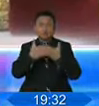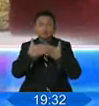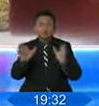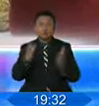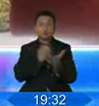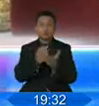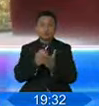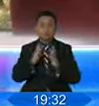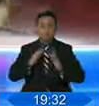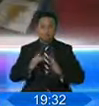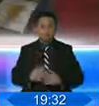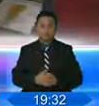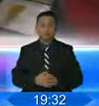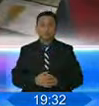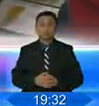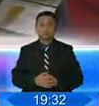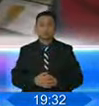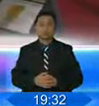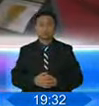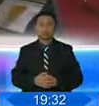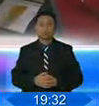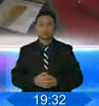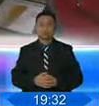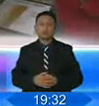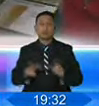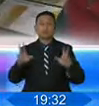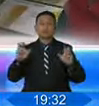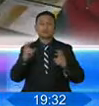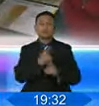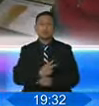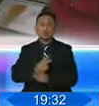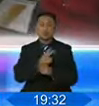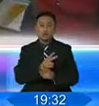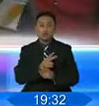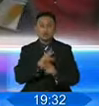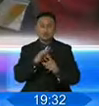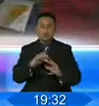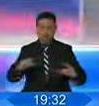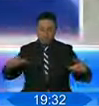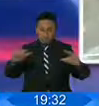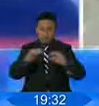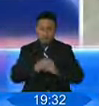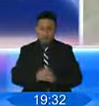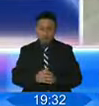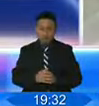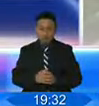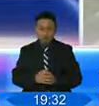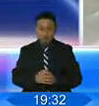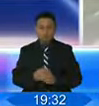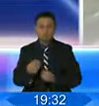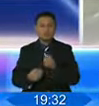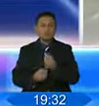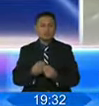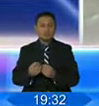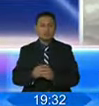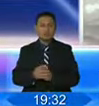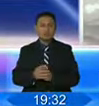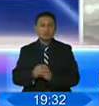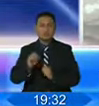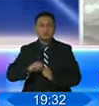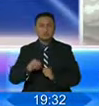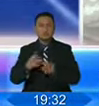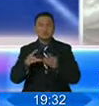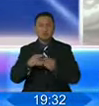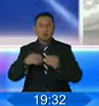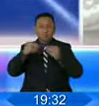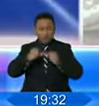cursos vacacionales. Es en base a la conservación y cuidado del medio ambiente. Entonces hacemos manualidades